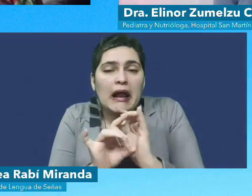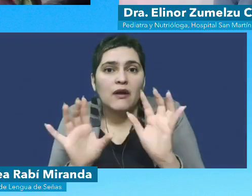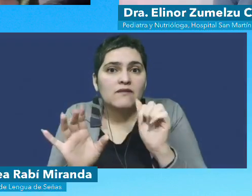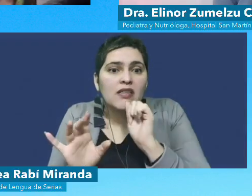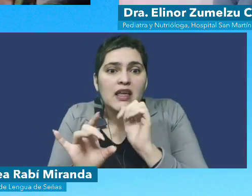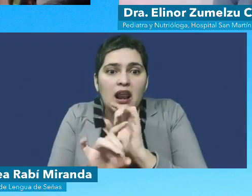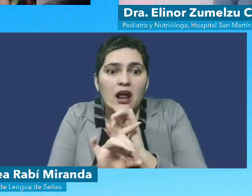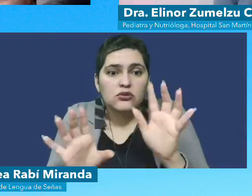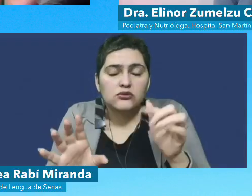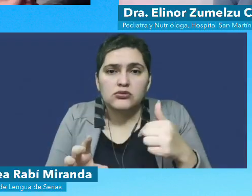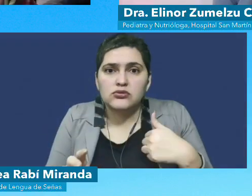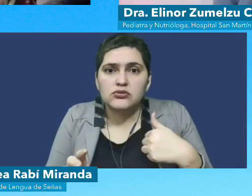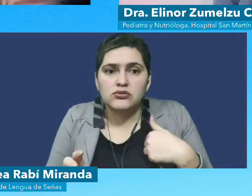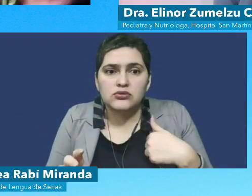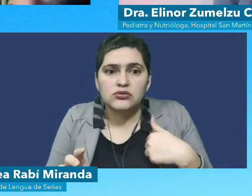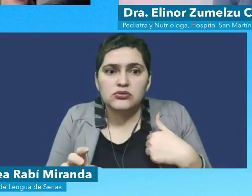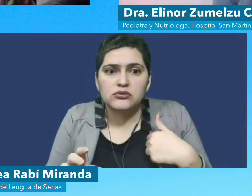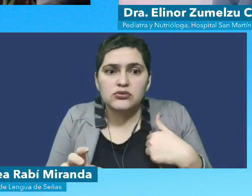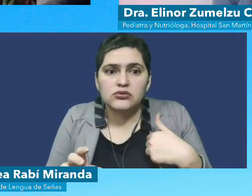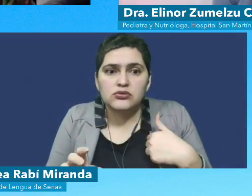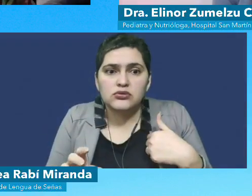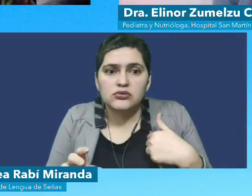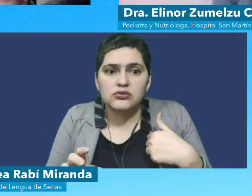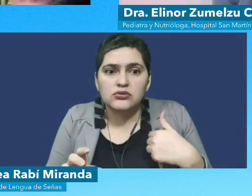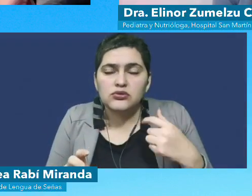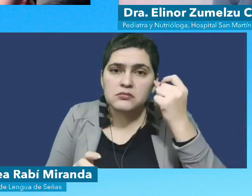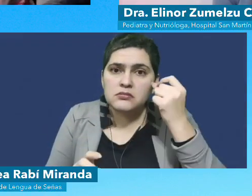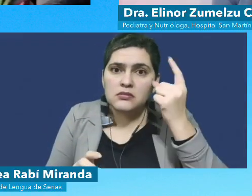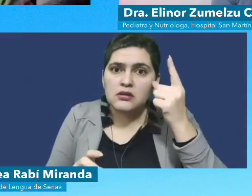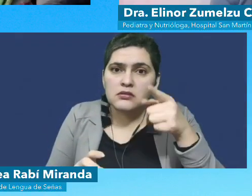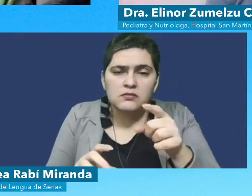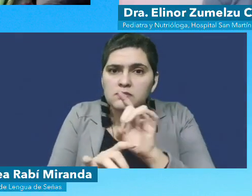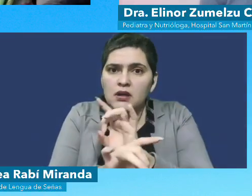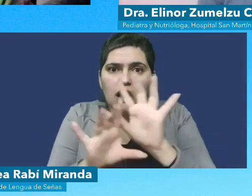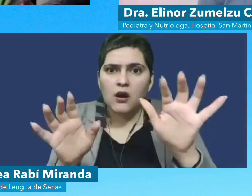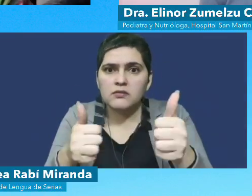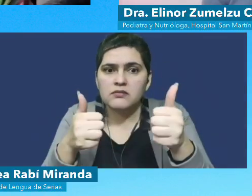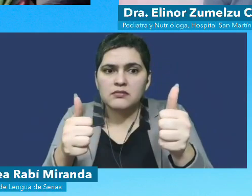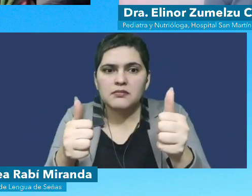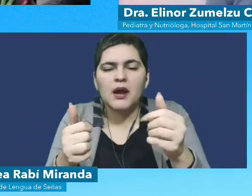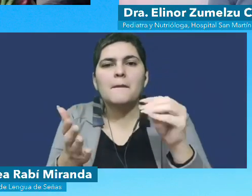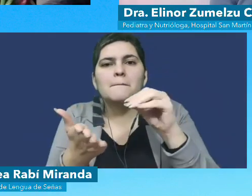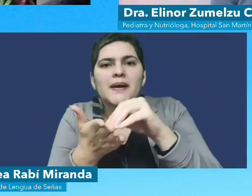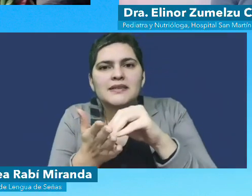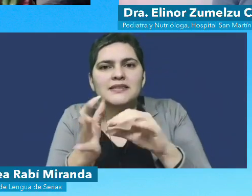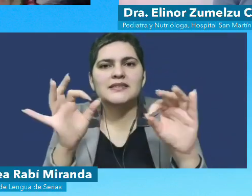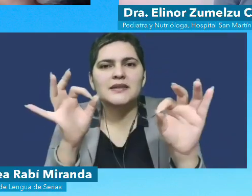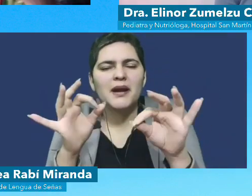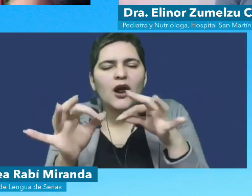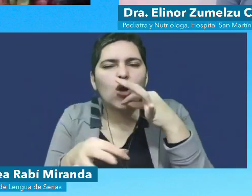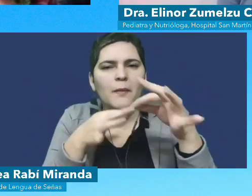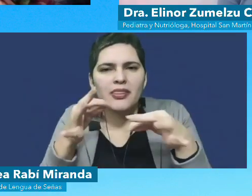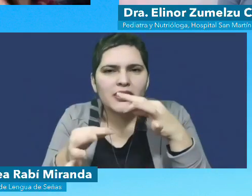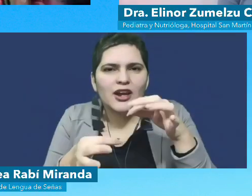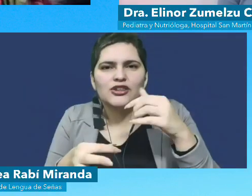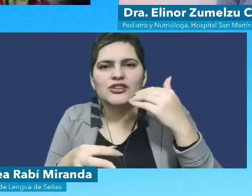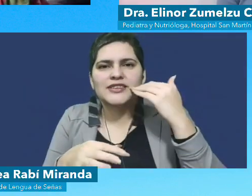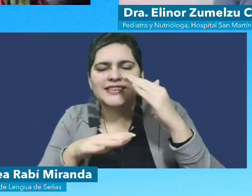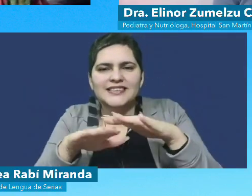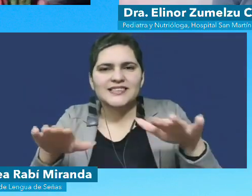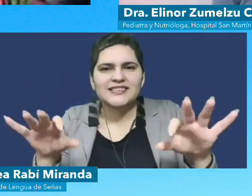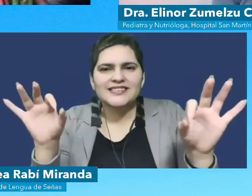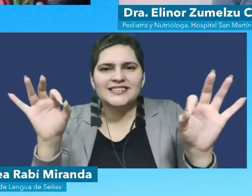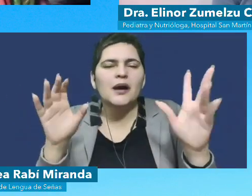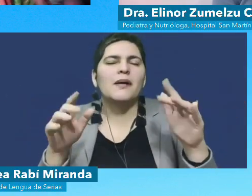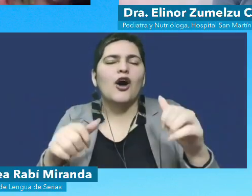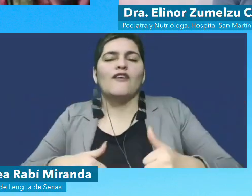creo que al revés, yo creo que se entendió bastante bien, pero queríamos partir con estos comentarios de los chiquillos que en el fondo es tan valioso